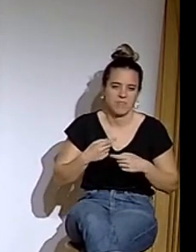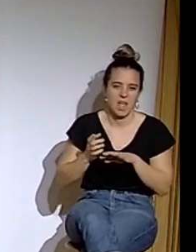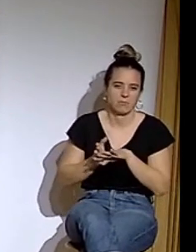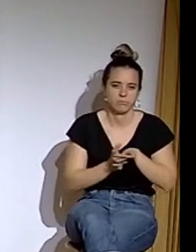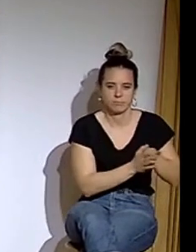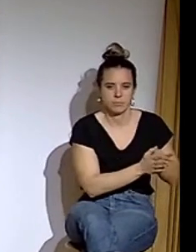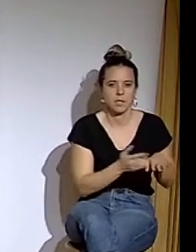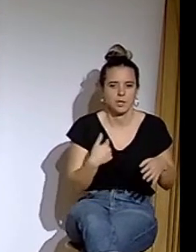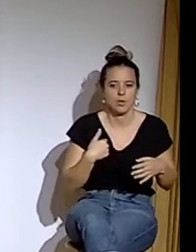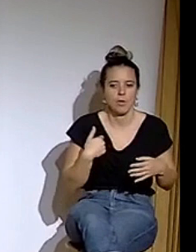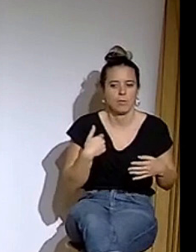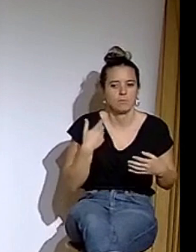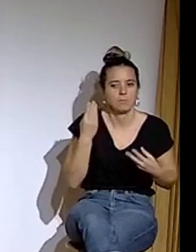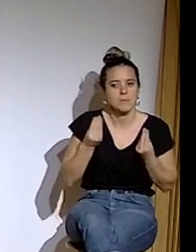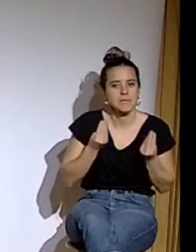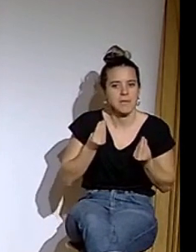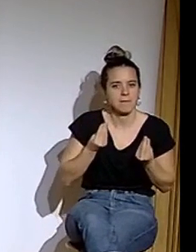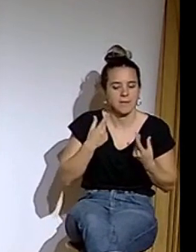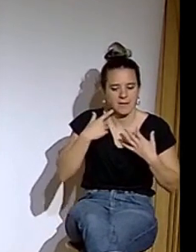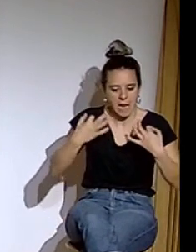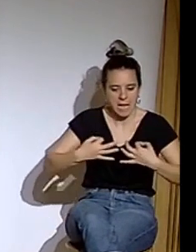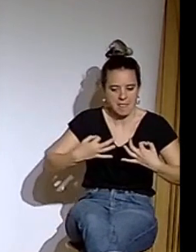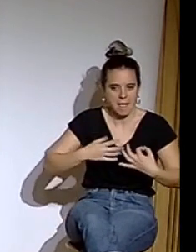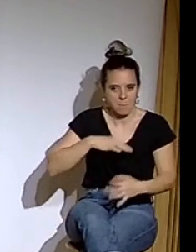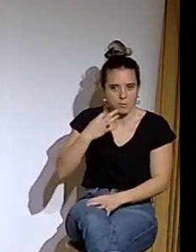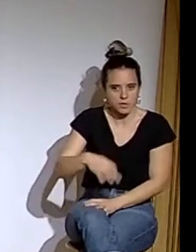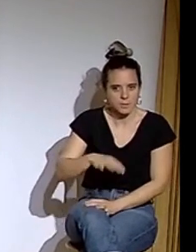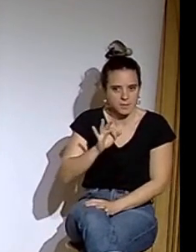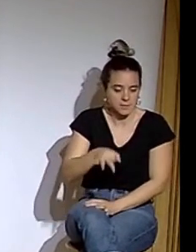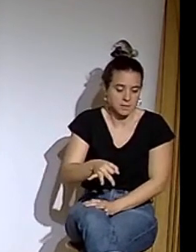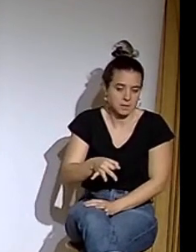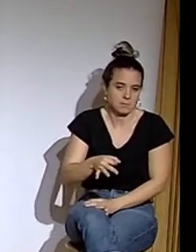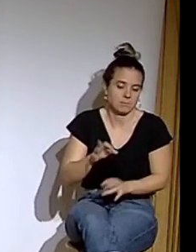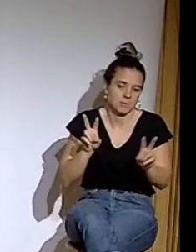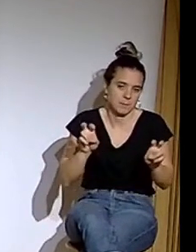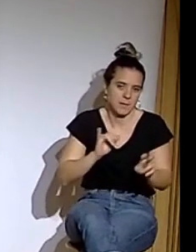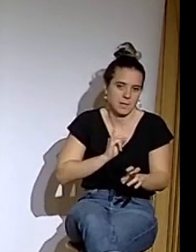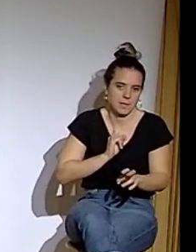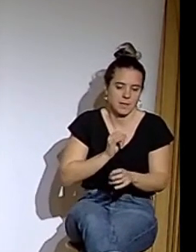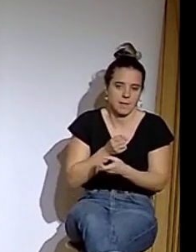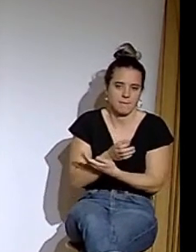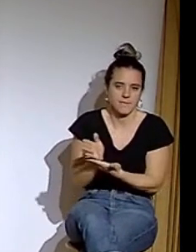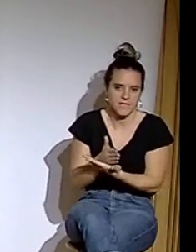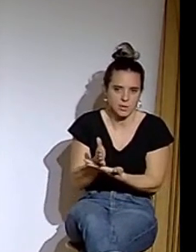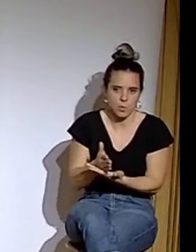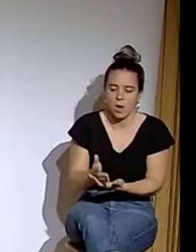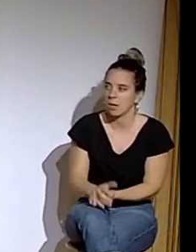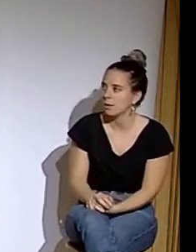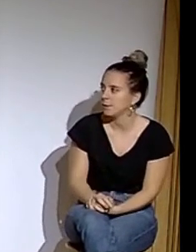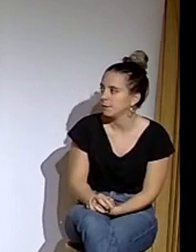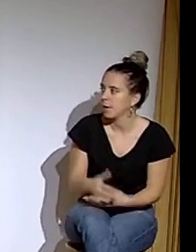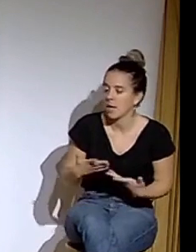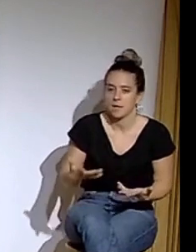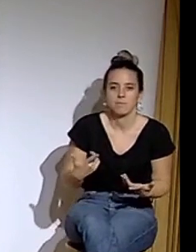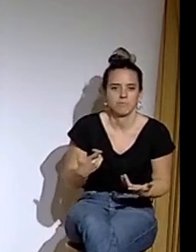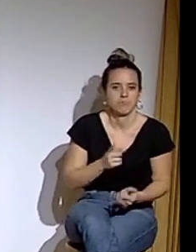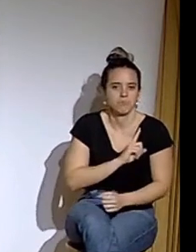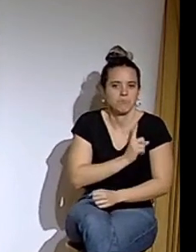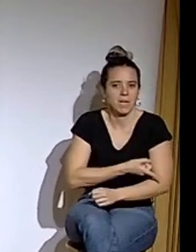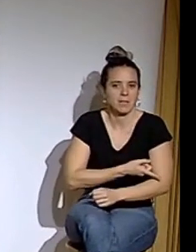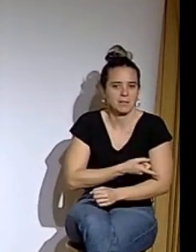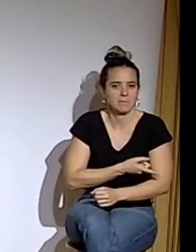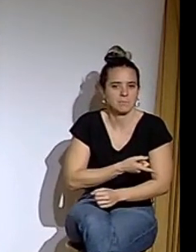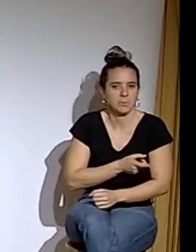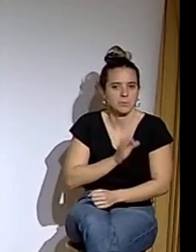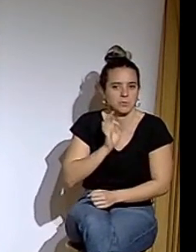ni en este caso mi identidad sexual y entonces Claro pues ahí me he ido animando también es lo que he dicho